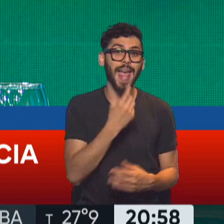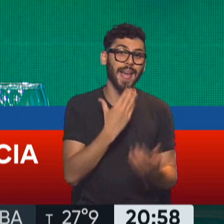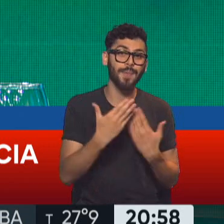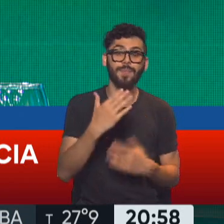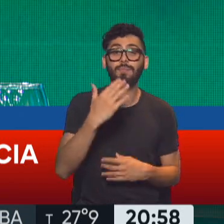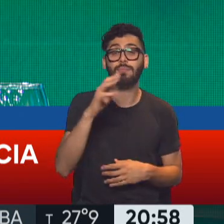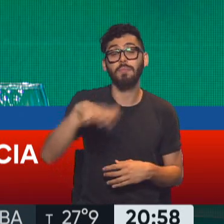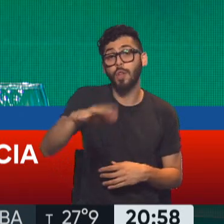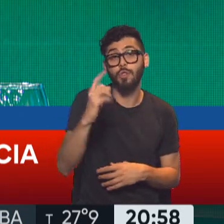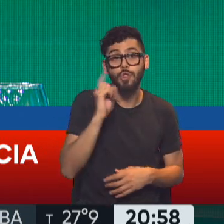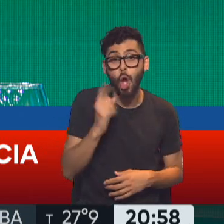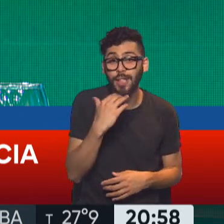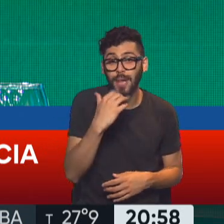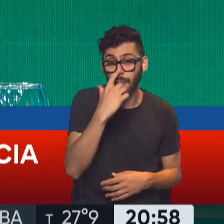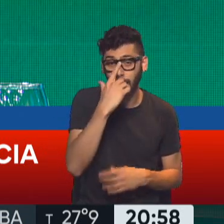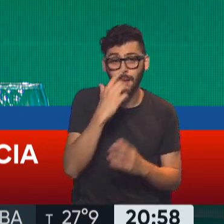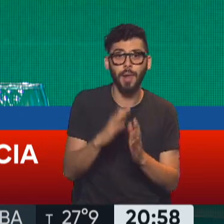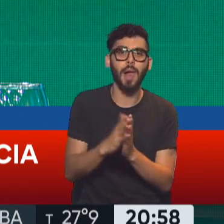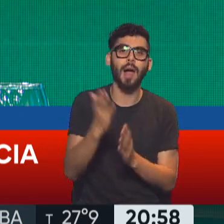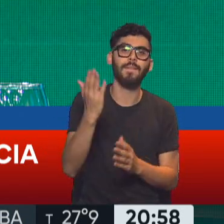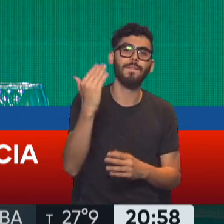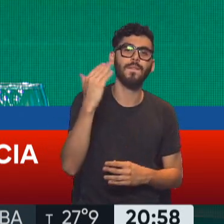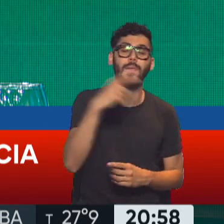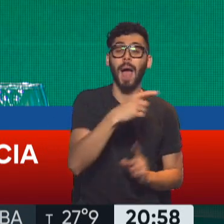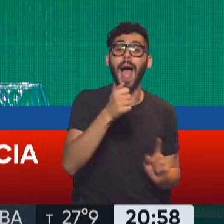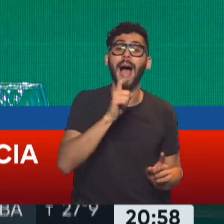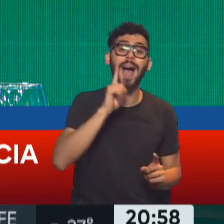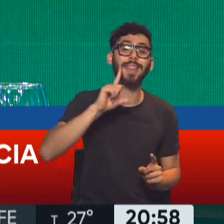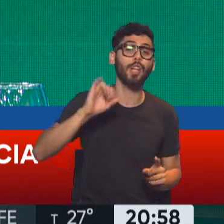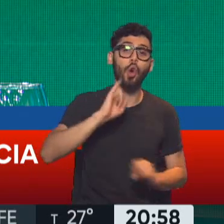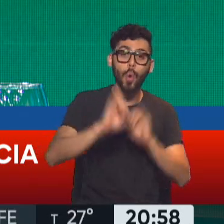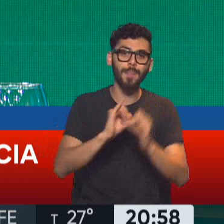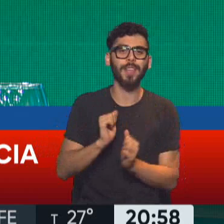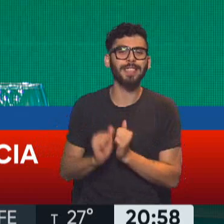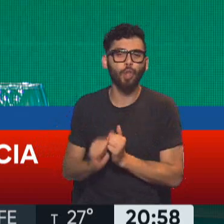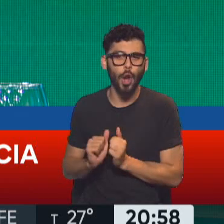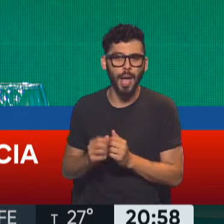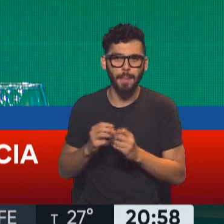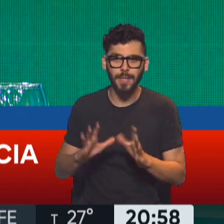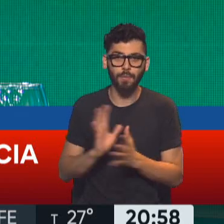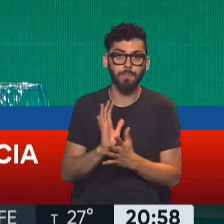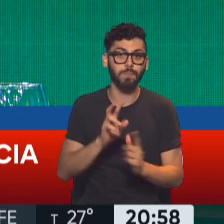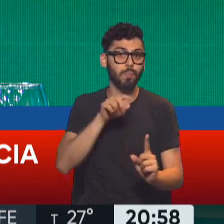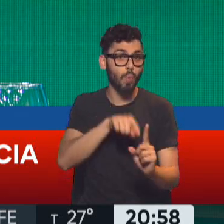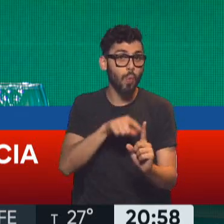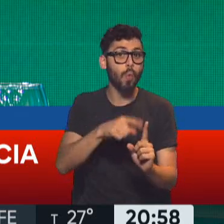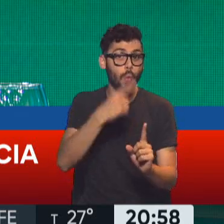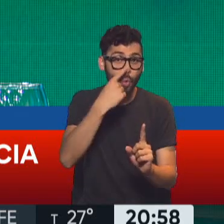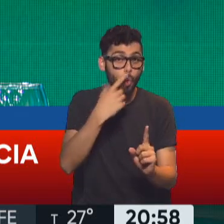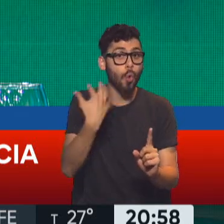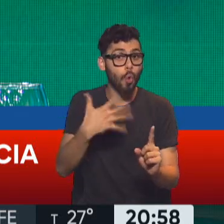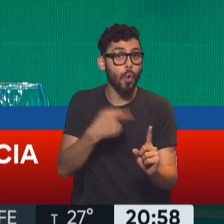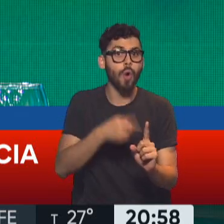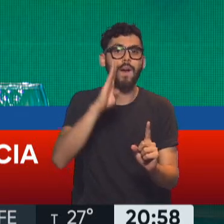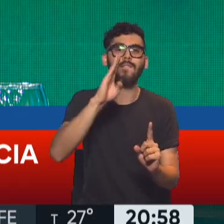quienes no han leído el libro desde hace mucho tiempo, aparte Atilio cuenta su historia que comienza como una historia de fascinación, con admiración